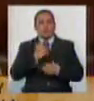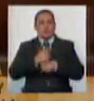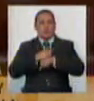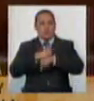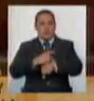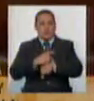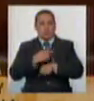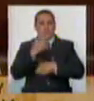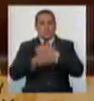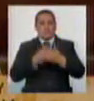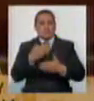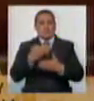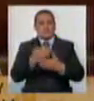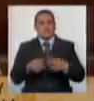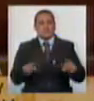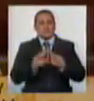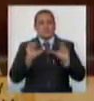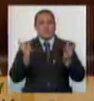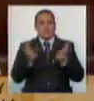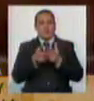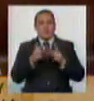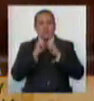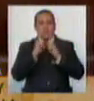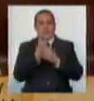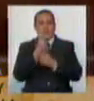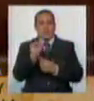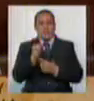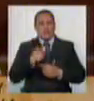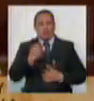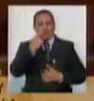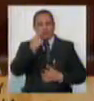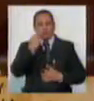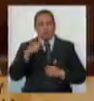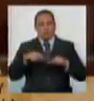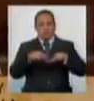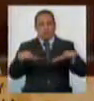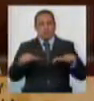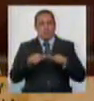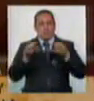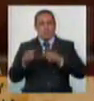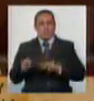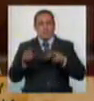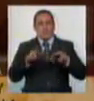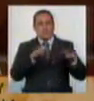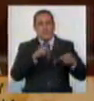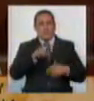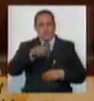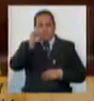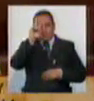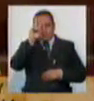inmediata. La Corte de La Haya reconoció como espacio marítimo peruano